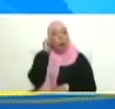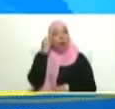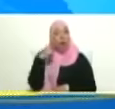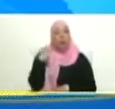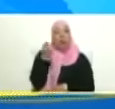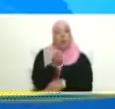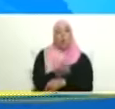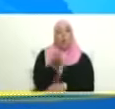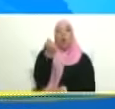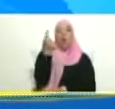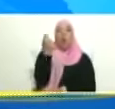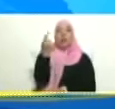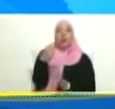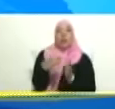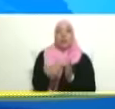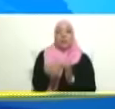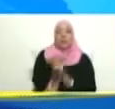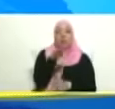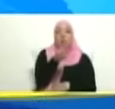11.440 policías.